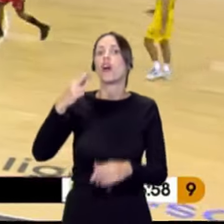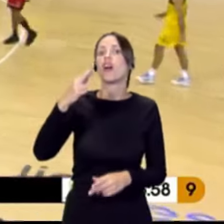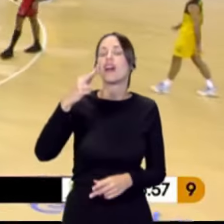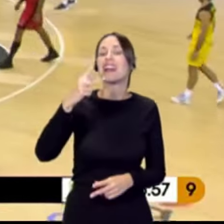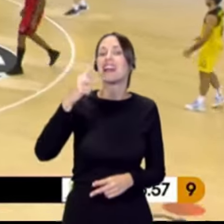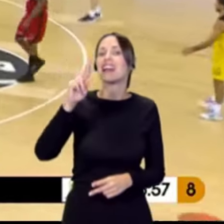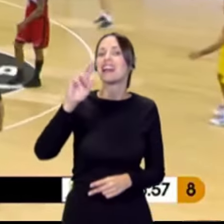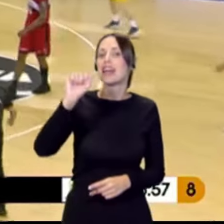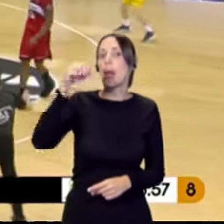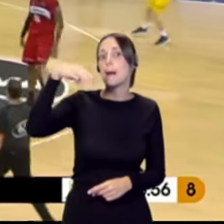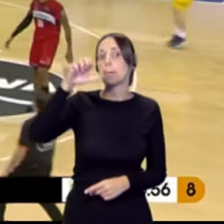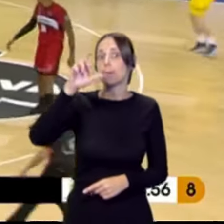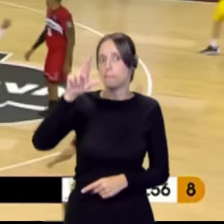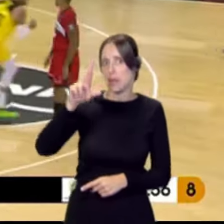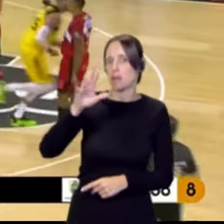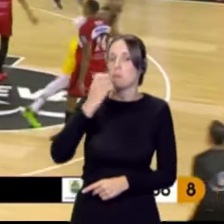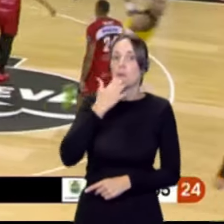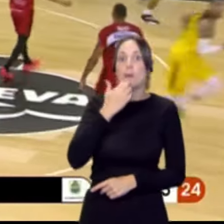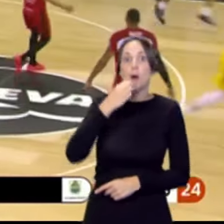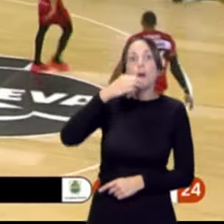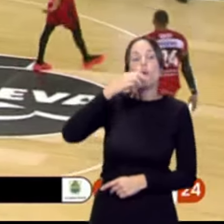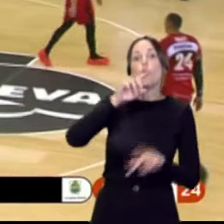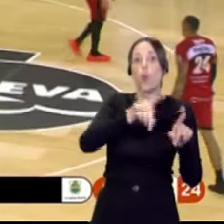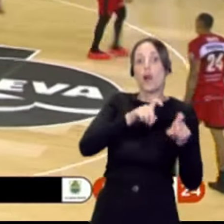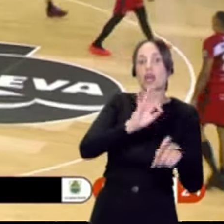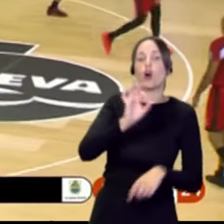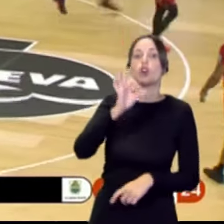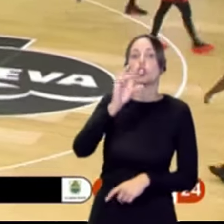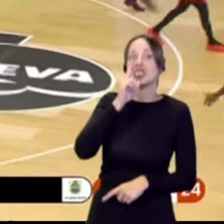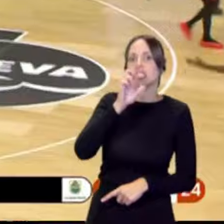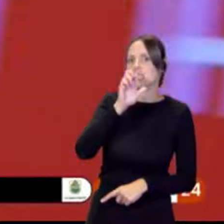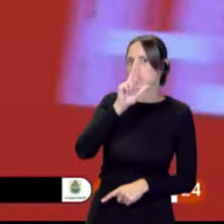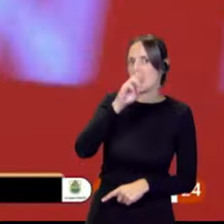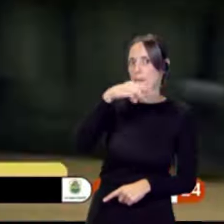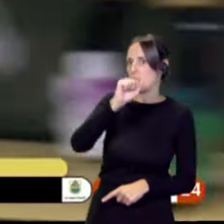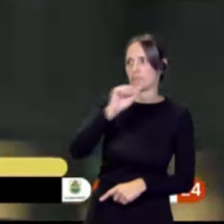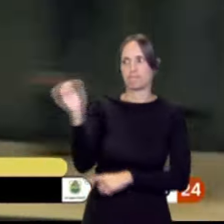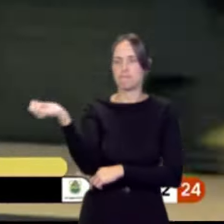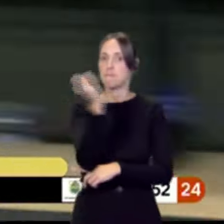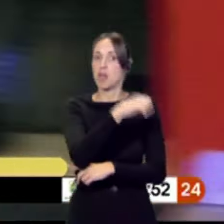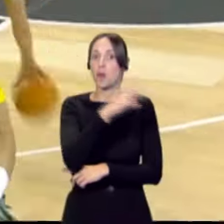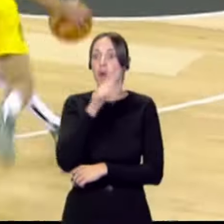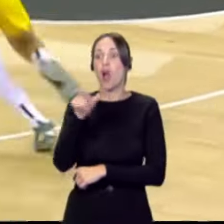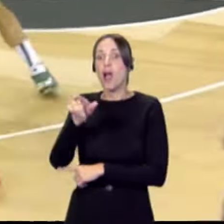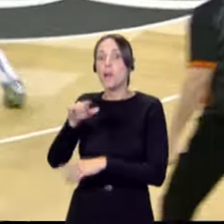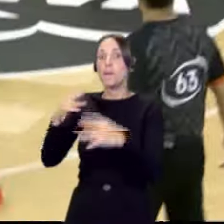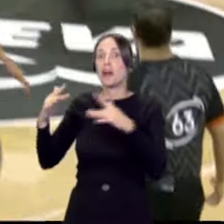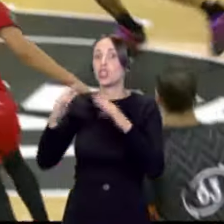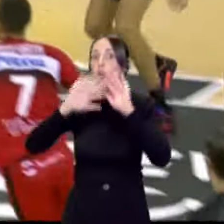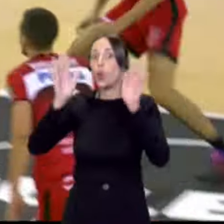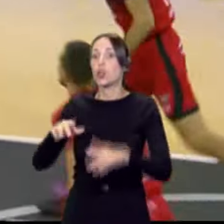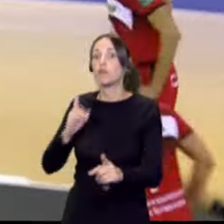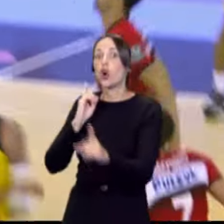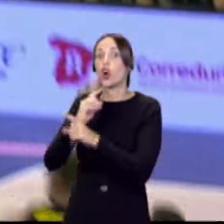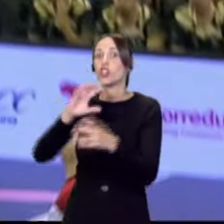otros como Josh Armadini o Marcelinho Huertas. Por ejemplo, en el último partido ante el Granada anotó 20 puntos.